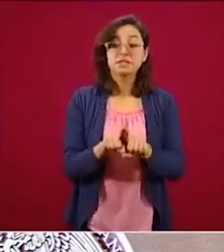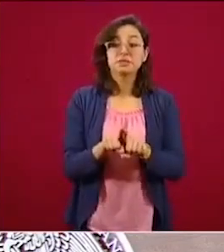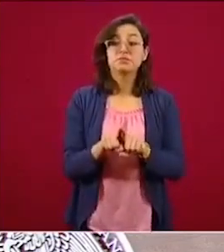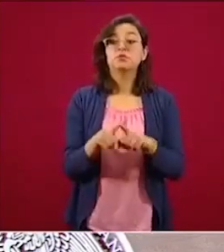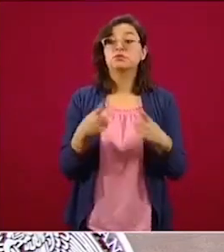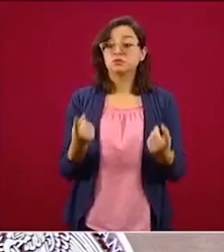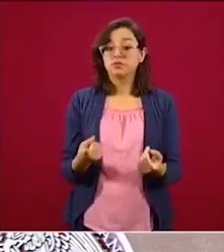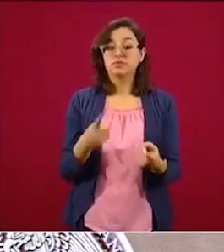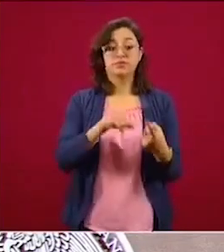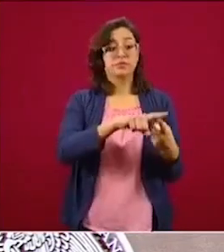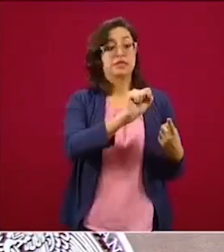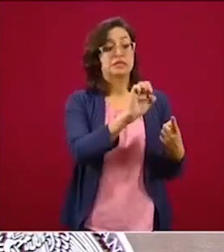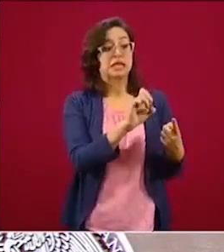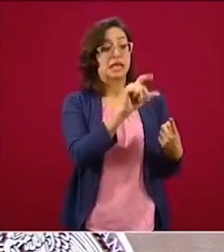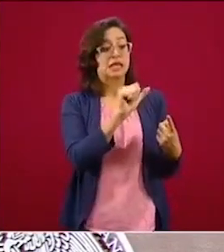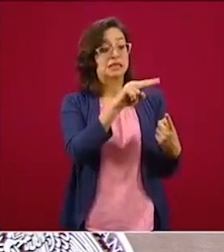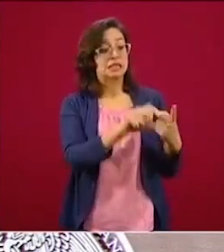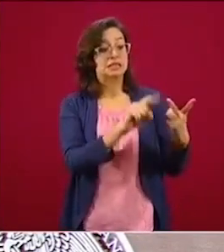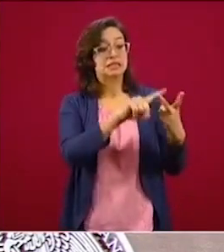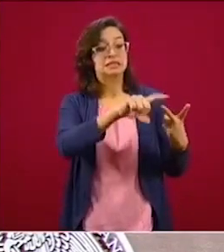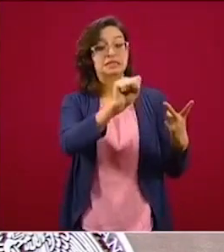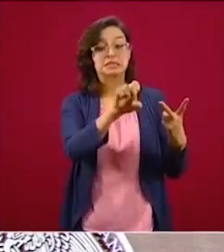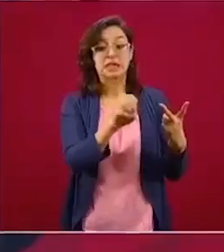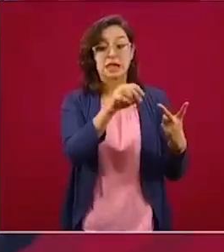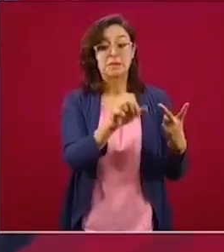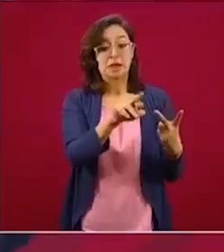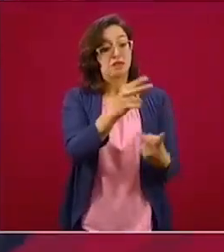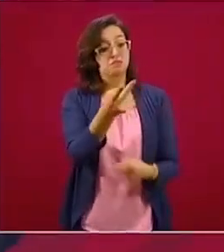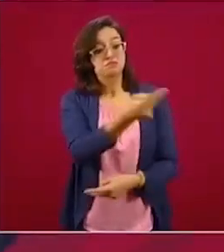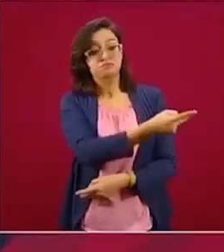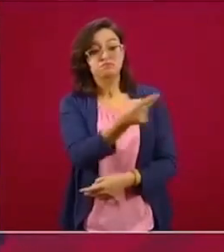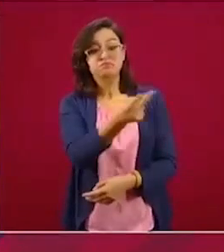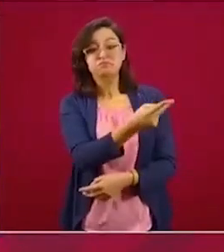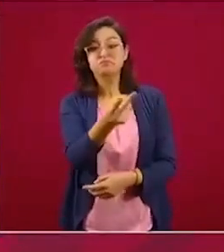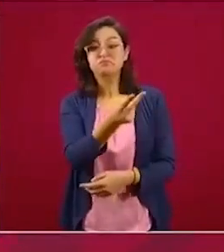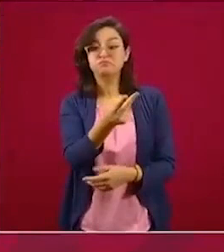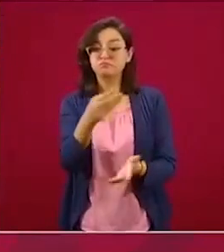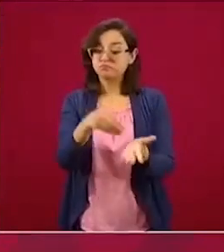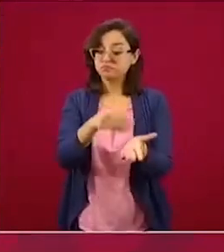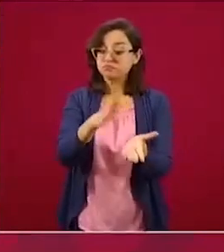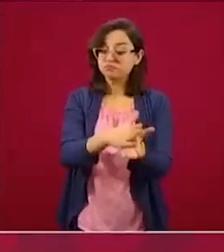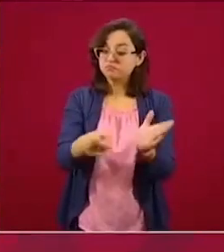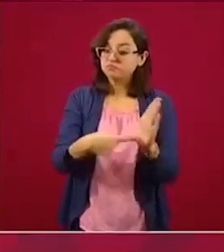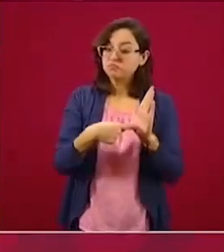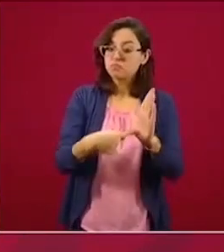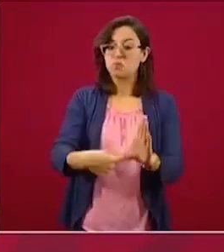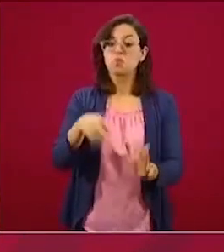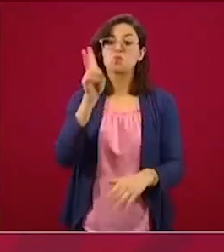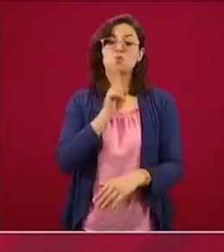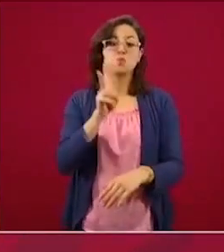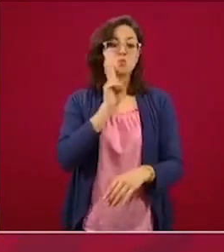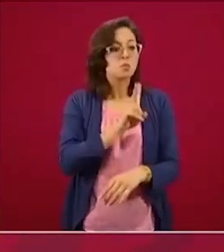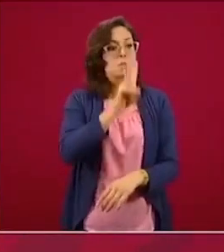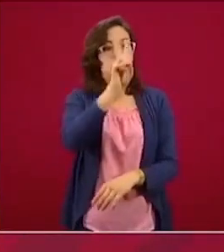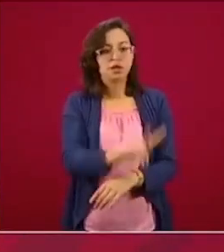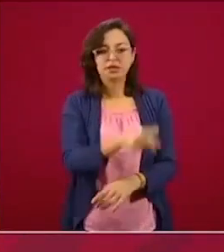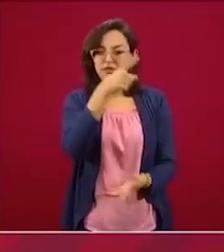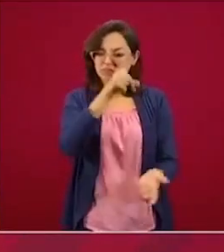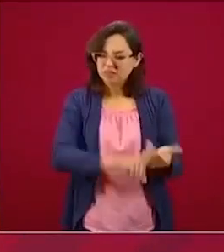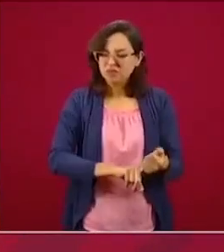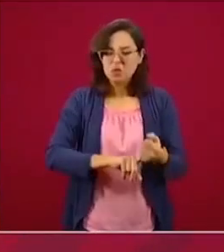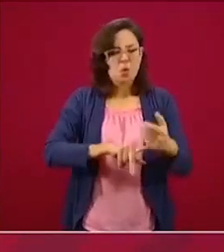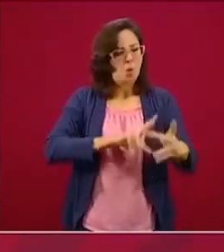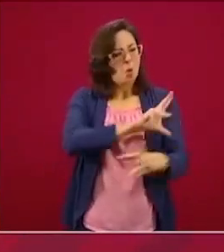secretaria de prensa con marina hay una transformación un proceso